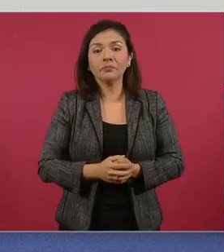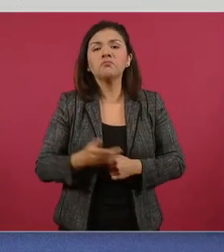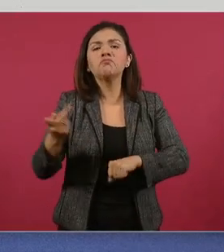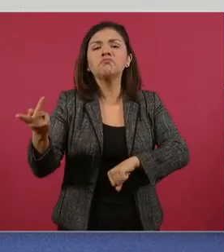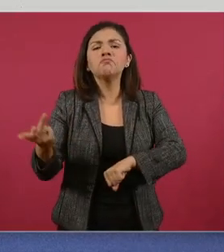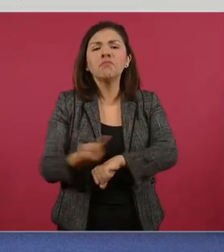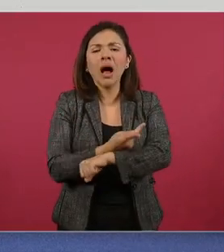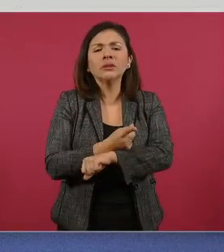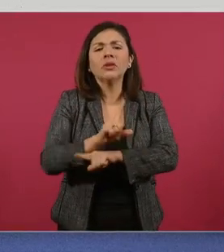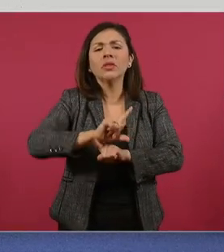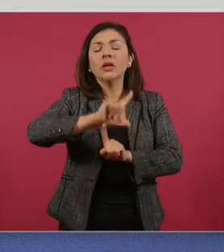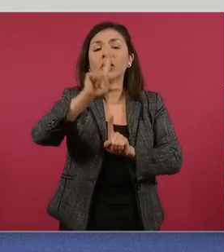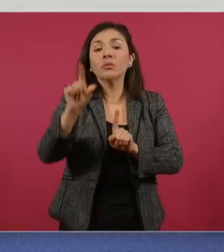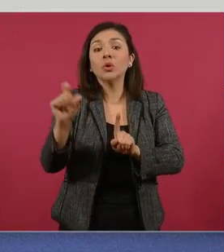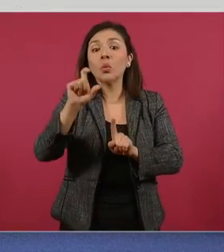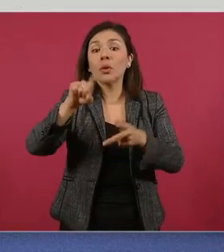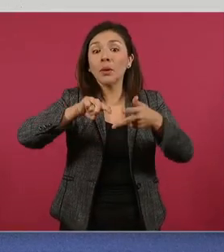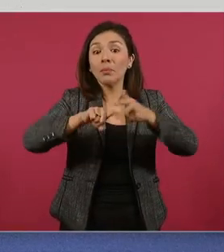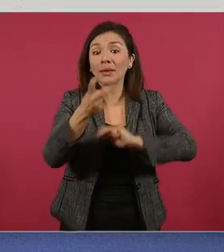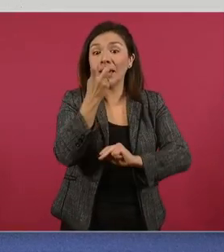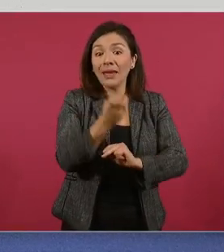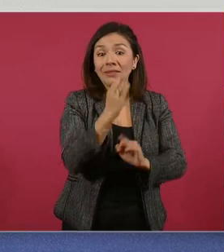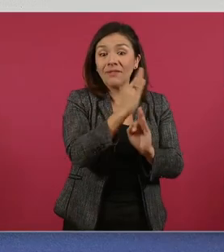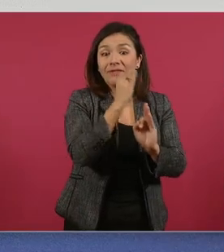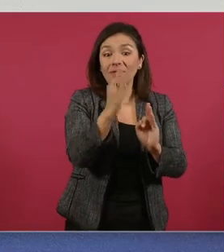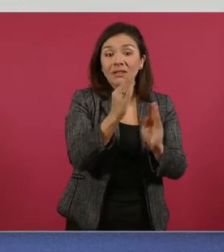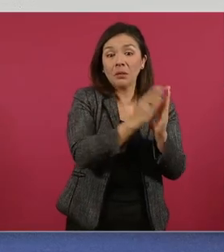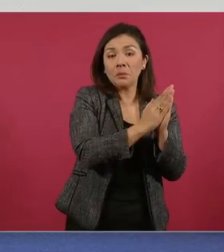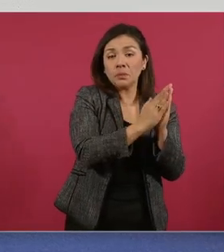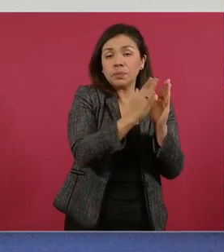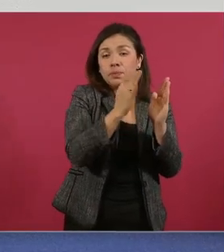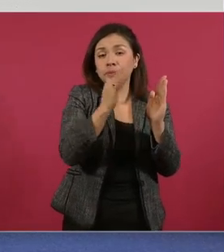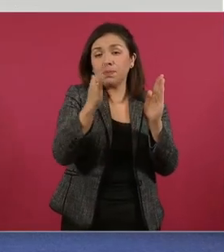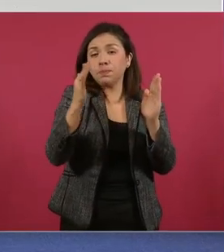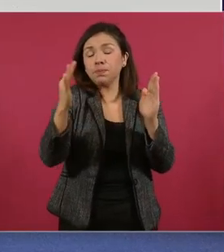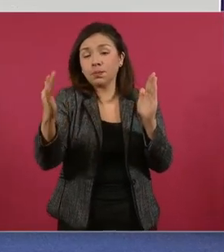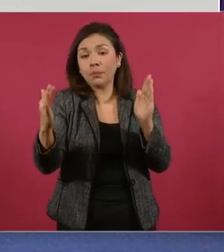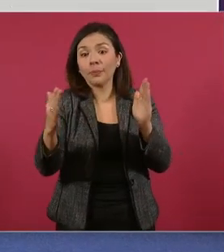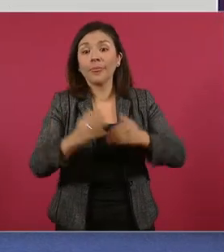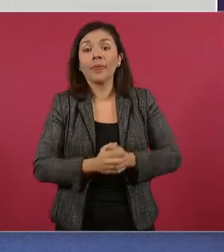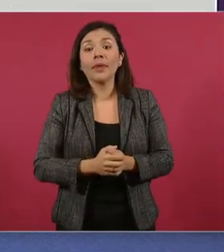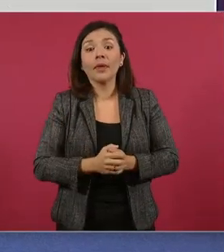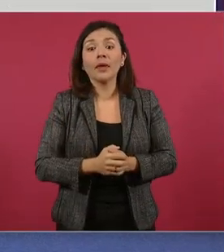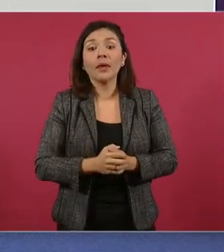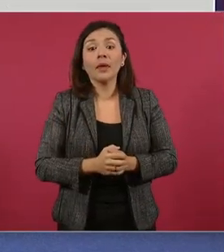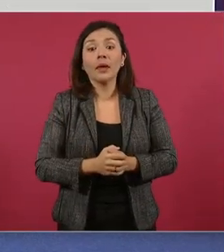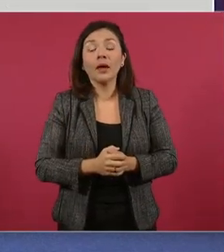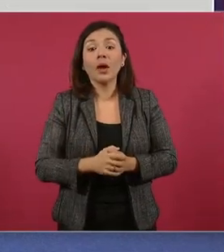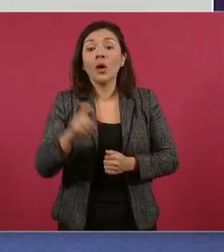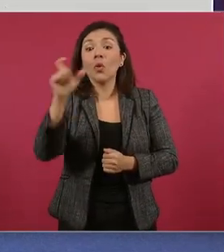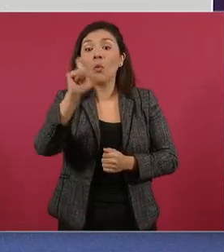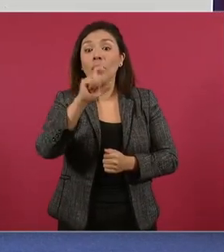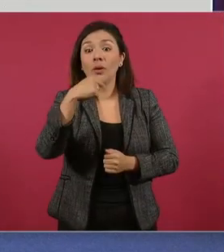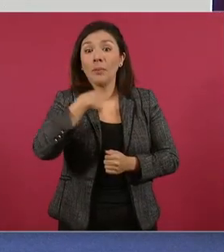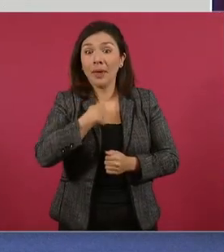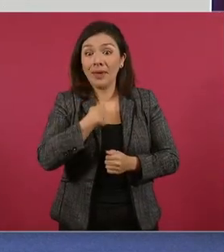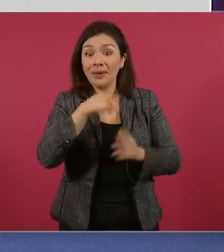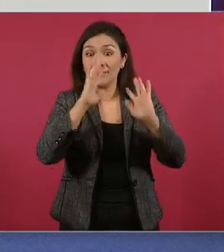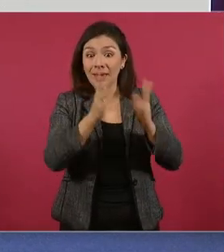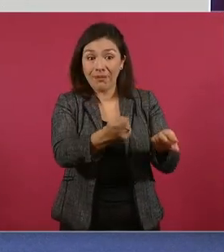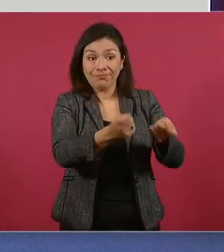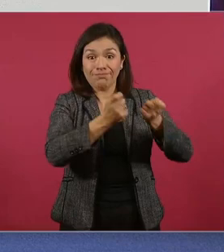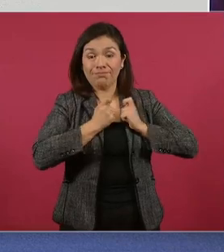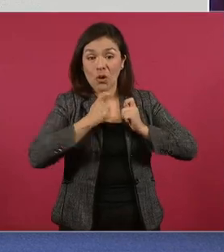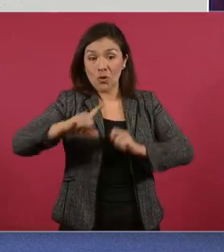ocurrió a partir de esa fecha, de manera tal que nosotros recibimos